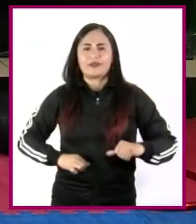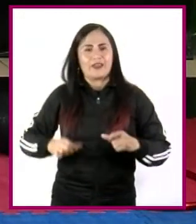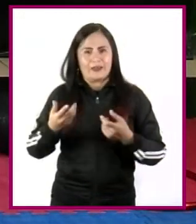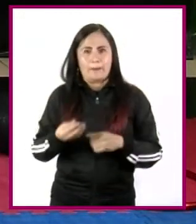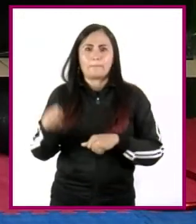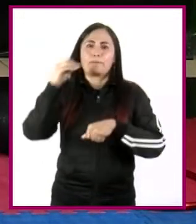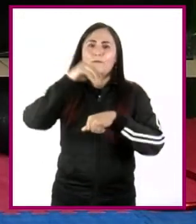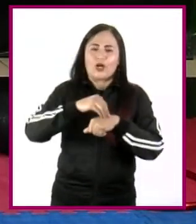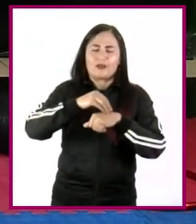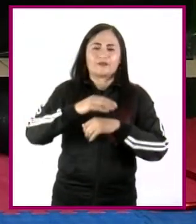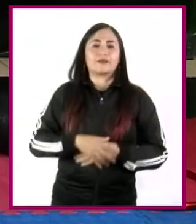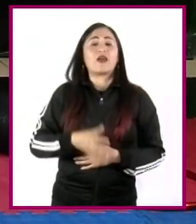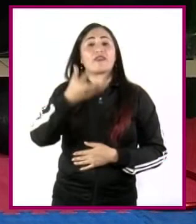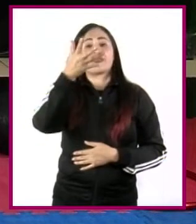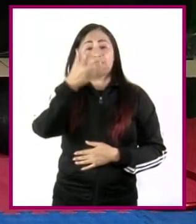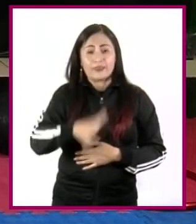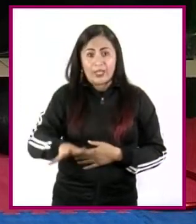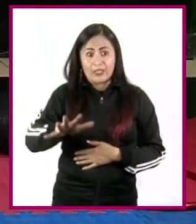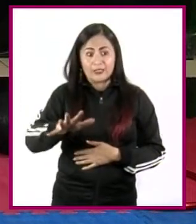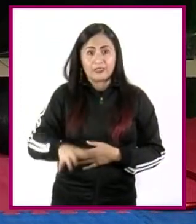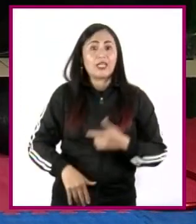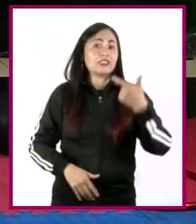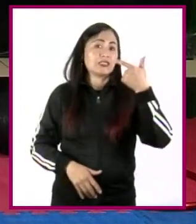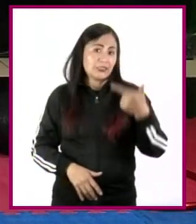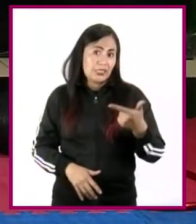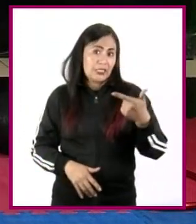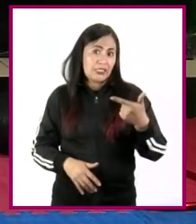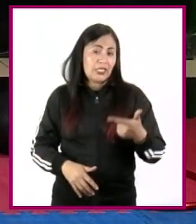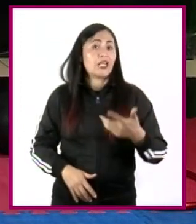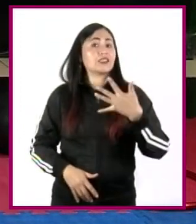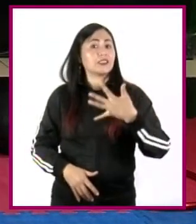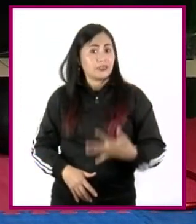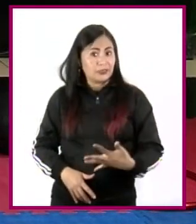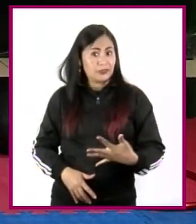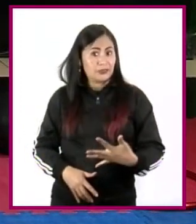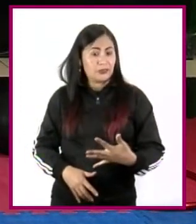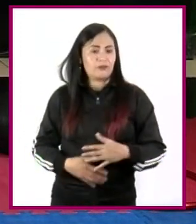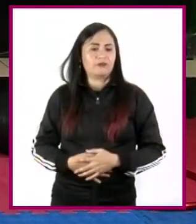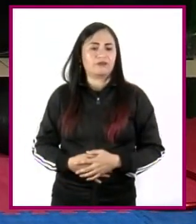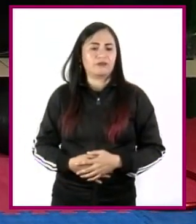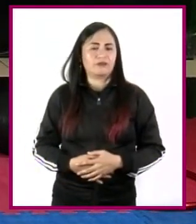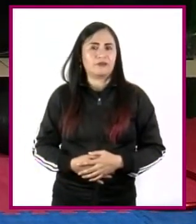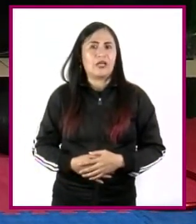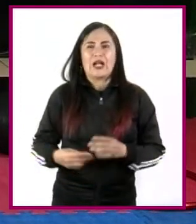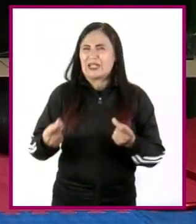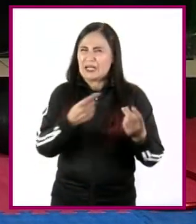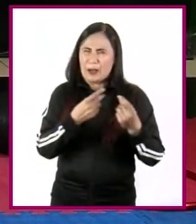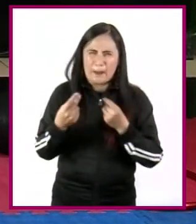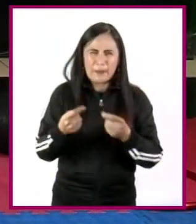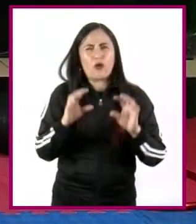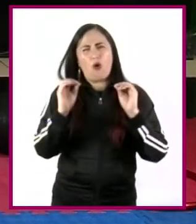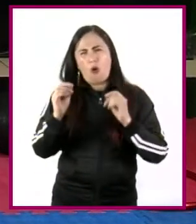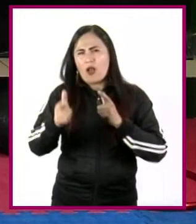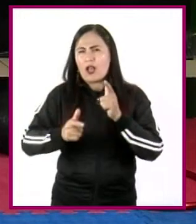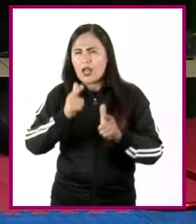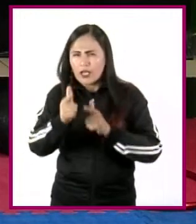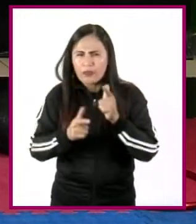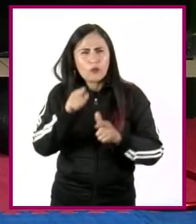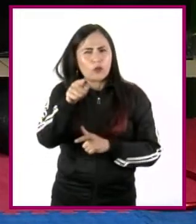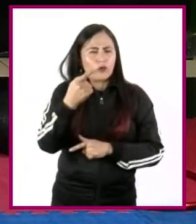vamos. 10, 7 y 5. Distintas velocidades, distintos